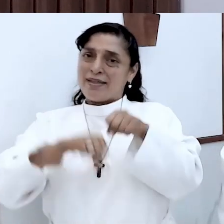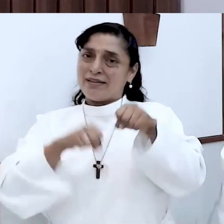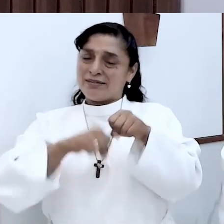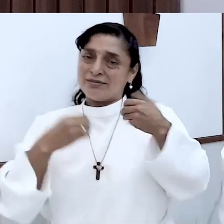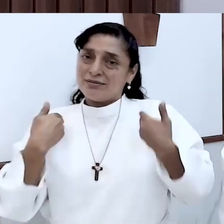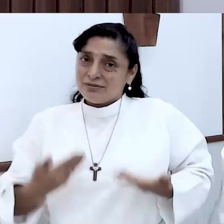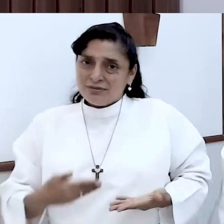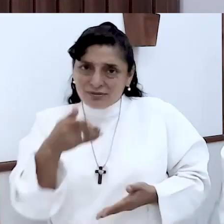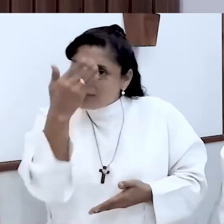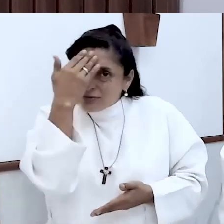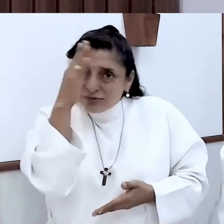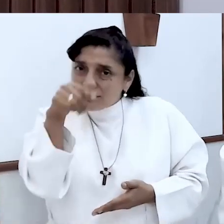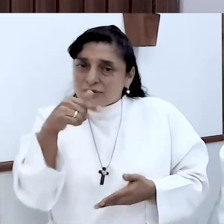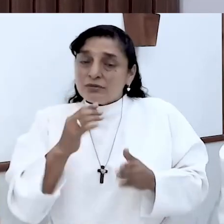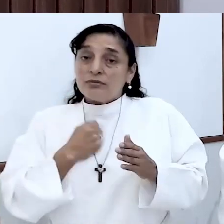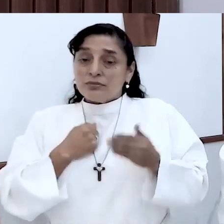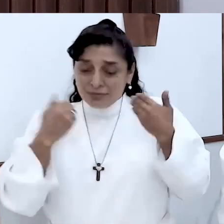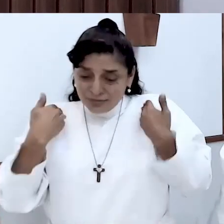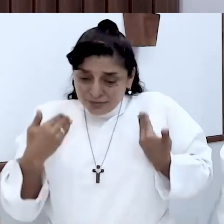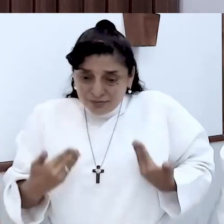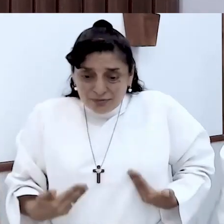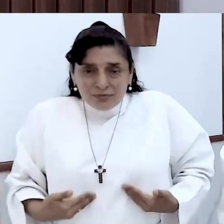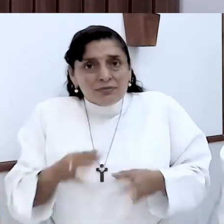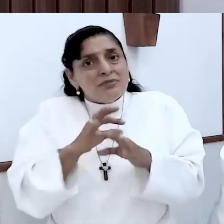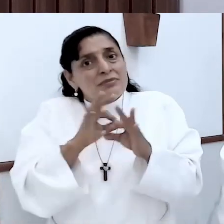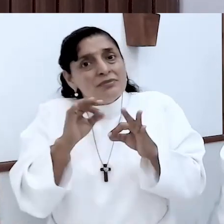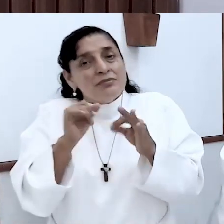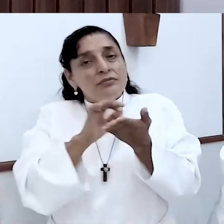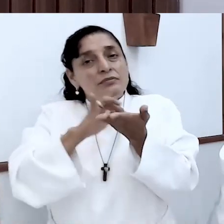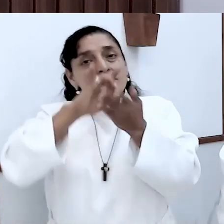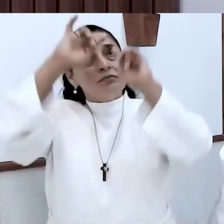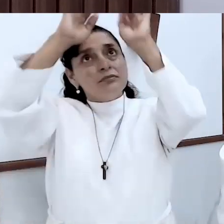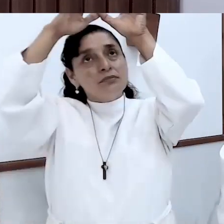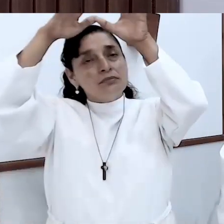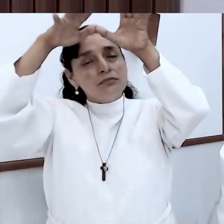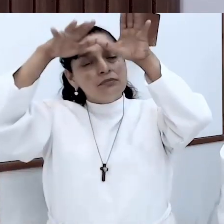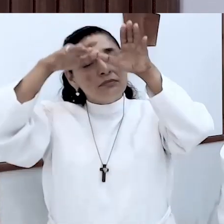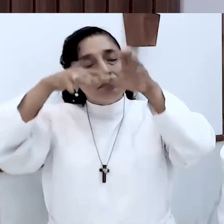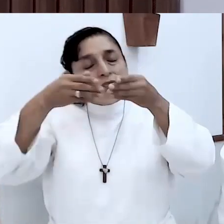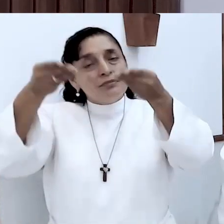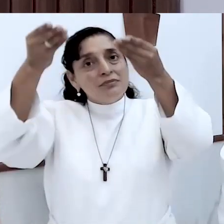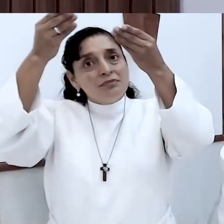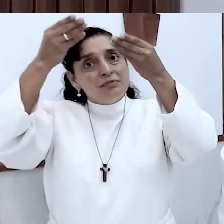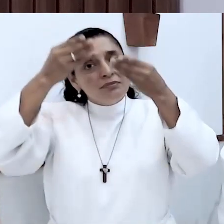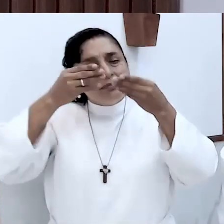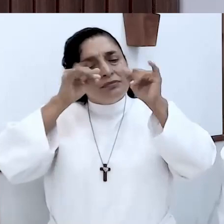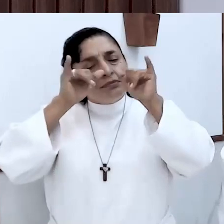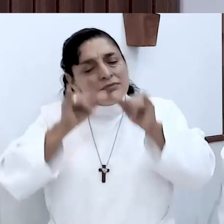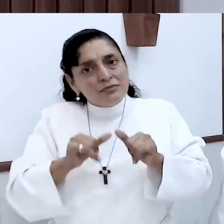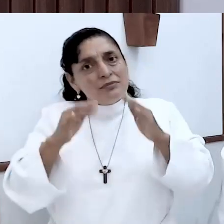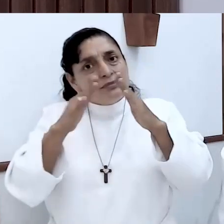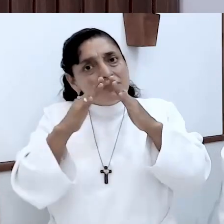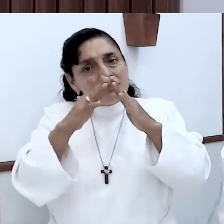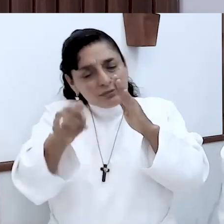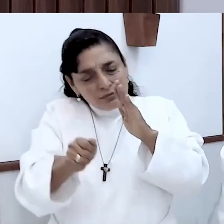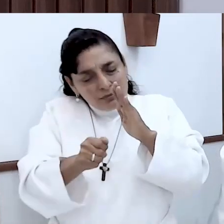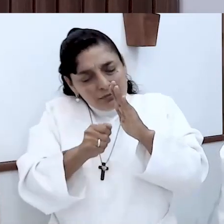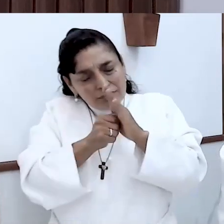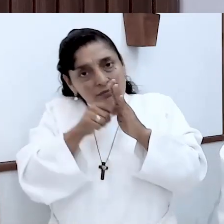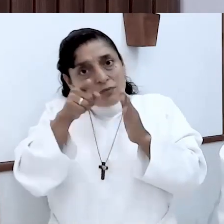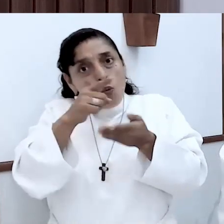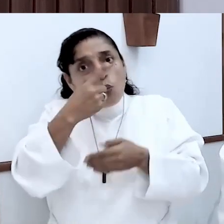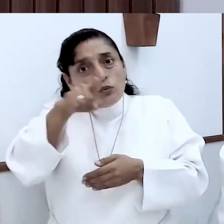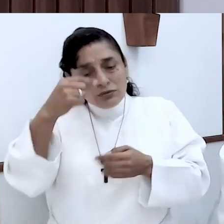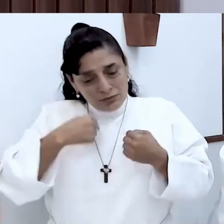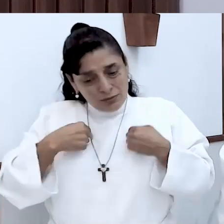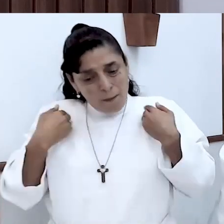ustedes que su cuerpo es templo del Espíritu que han recibido de Dios y habita en ustedes. No son